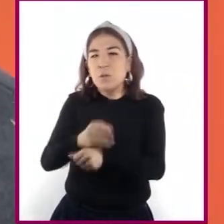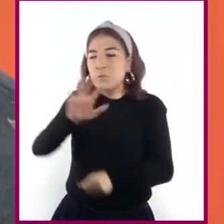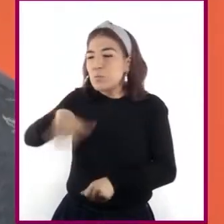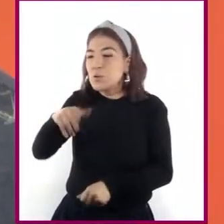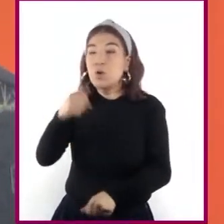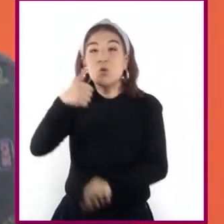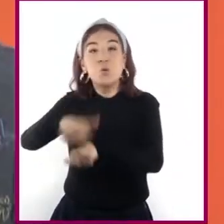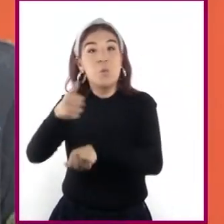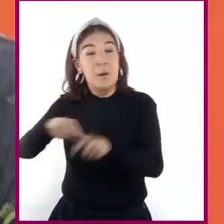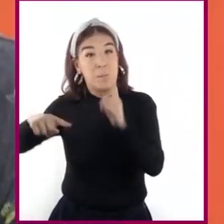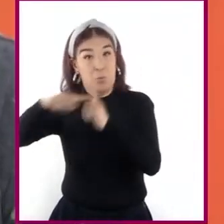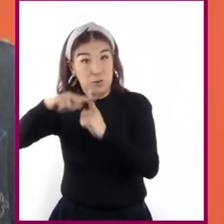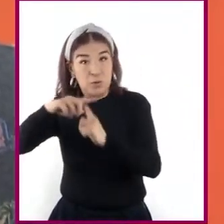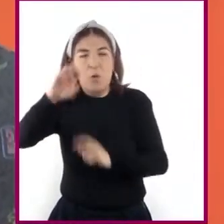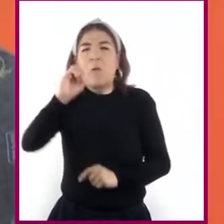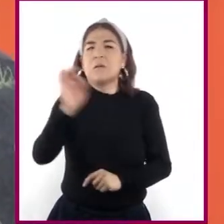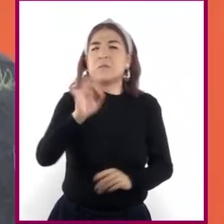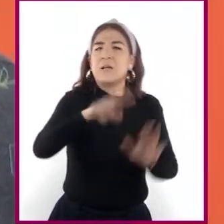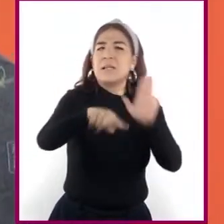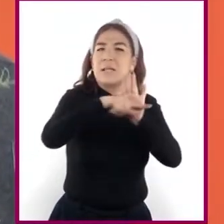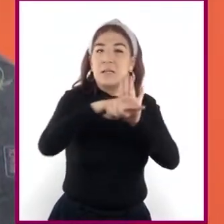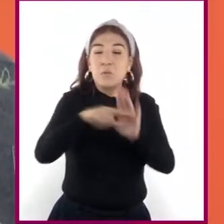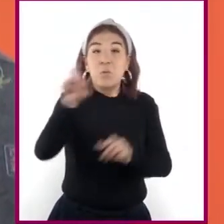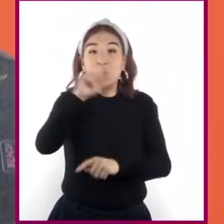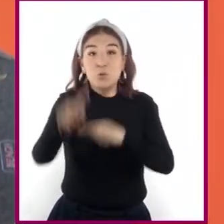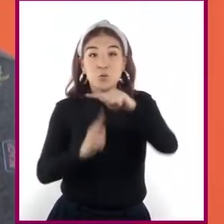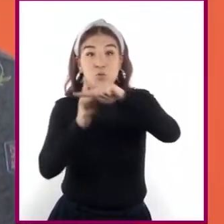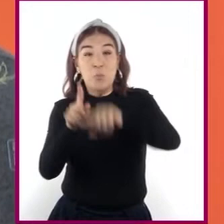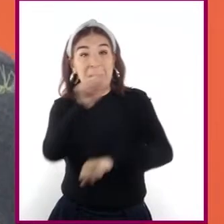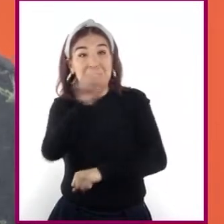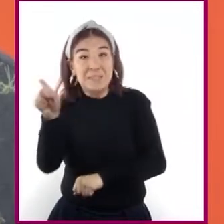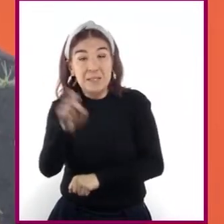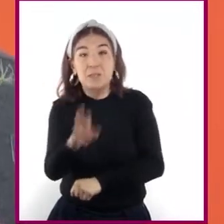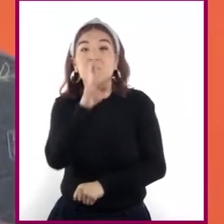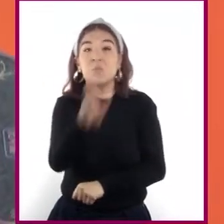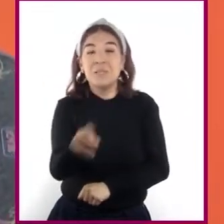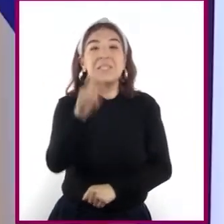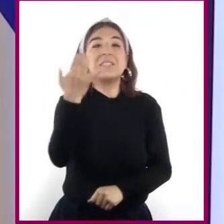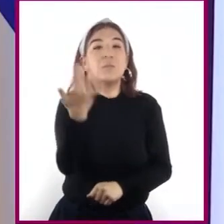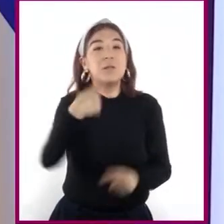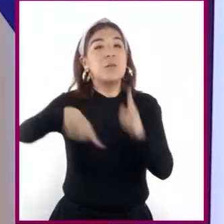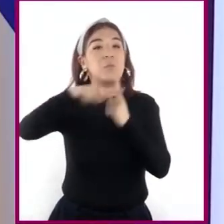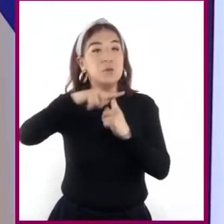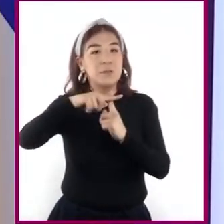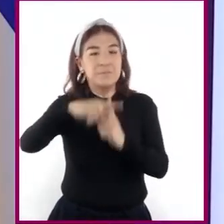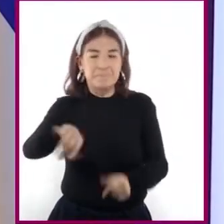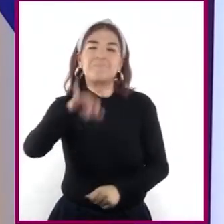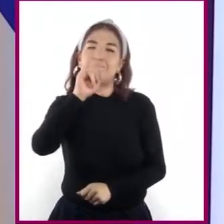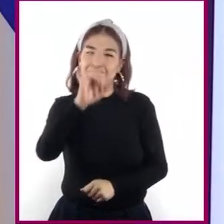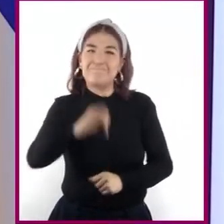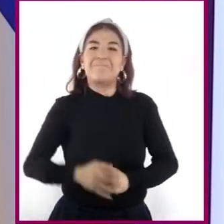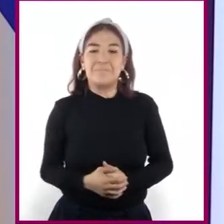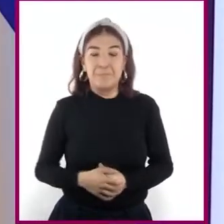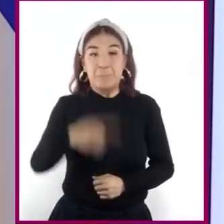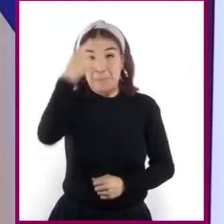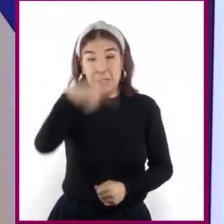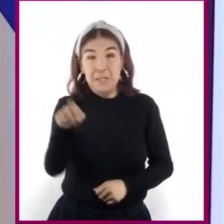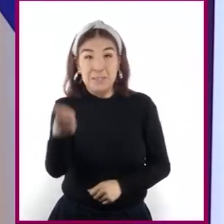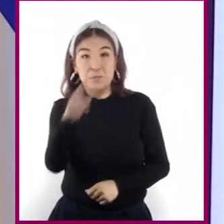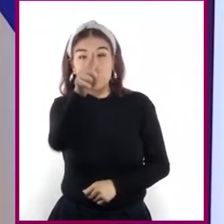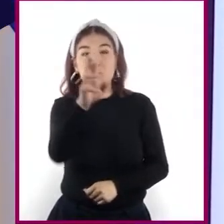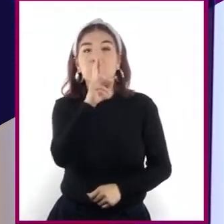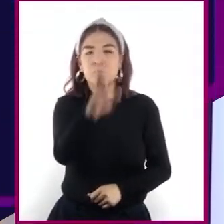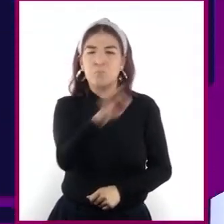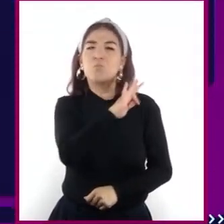número positivo o negativo que al sumarle 100 dé como resultado 50 positivo. Así es, Daniel, y para resolverlo